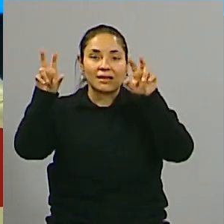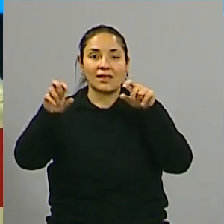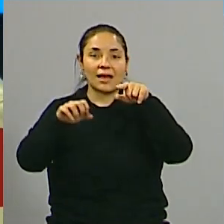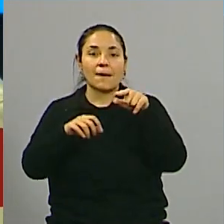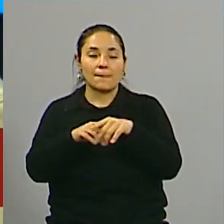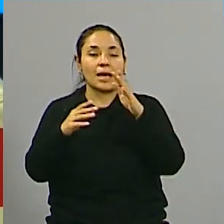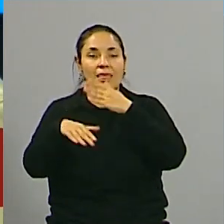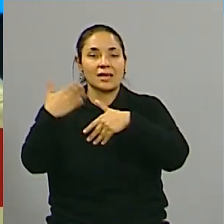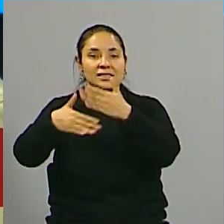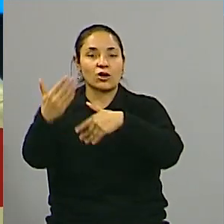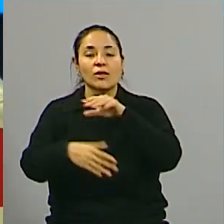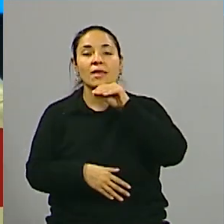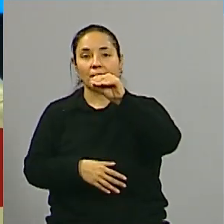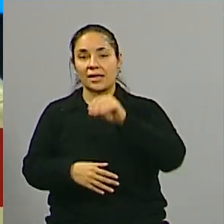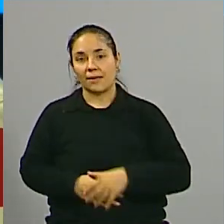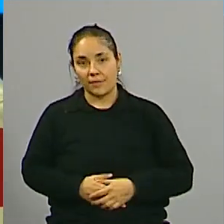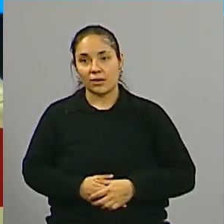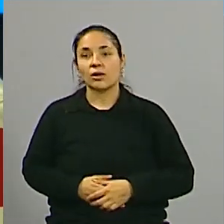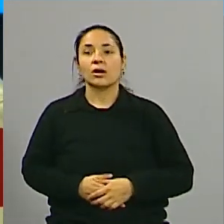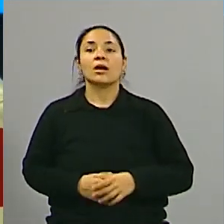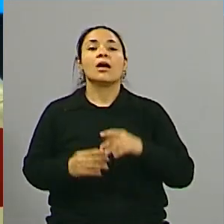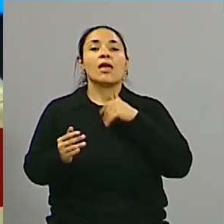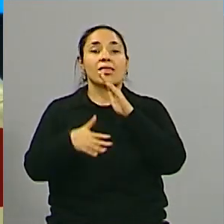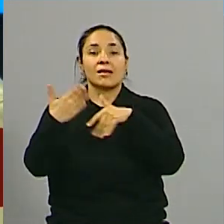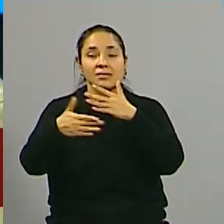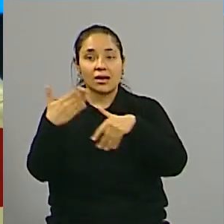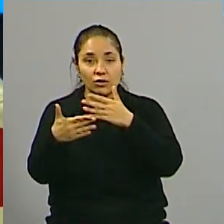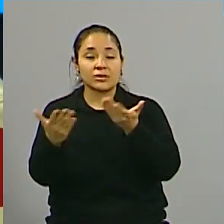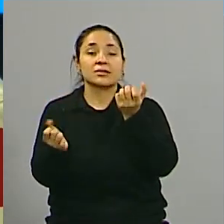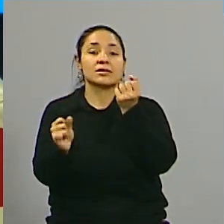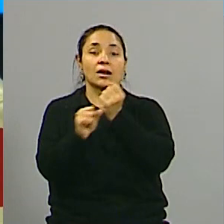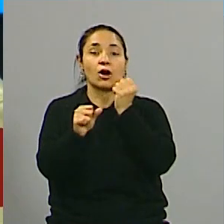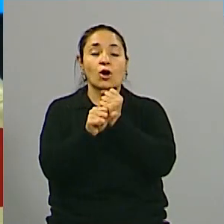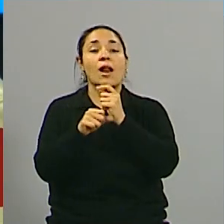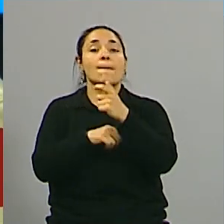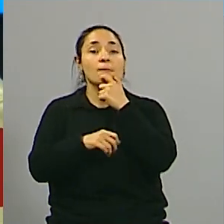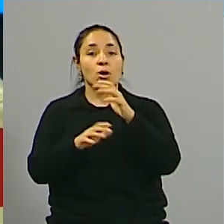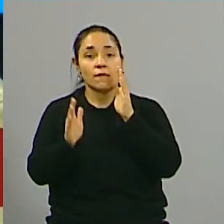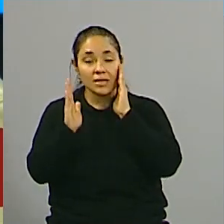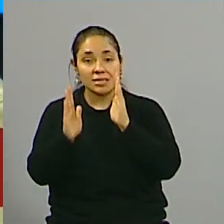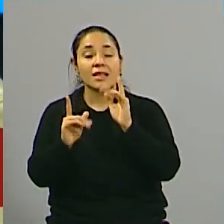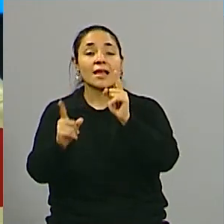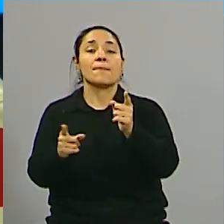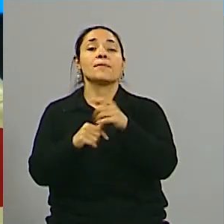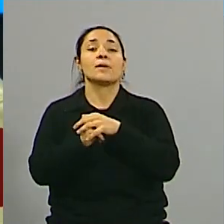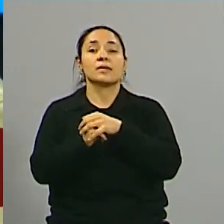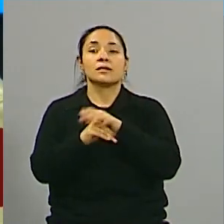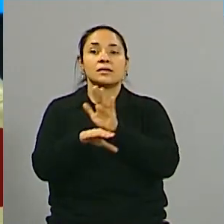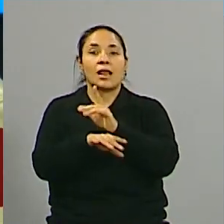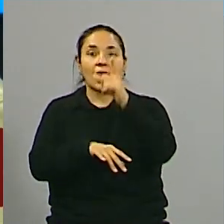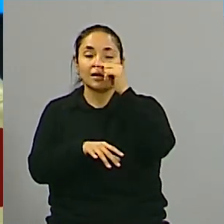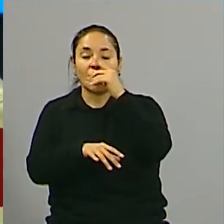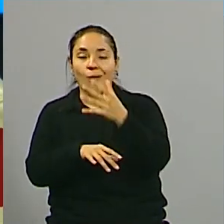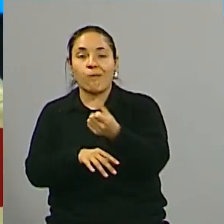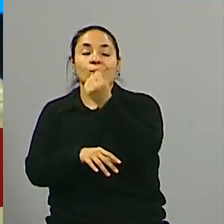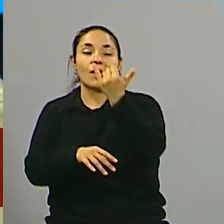de las tareas a desarrollar en el departamento, que no solo a desarrollar las tareas y para pensar en la provincia, sino también son las oportunidades de los lacerinos y las